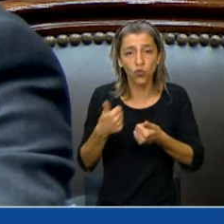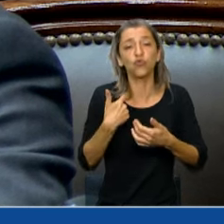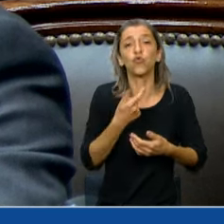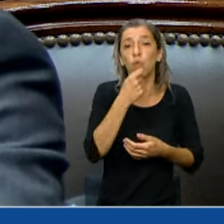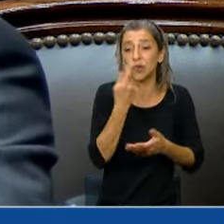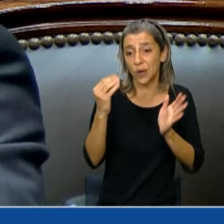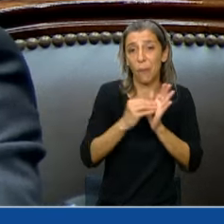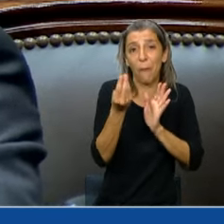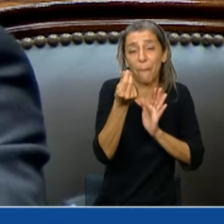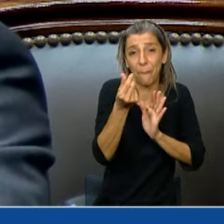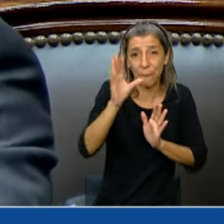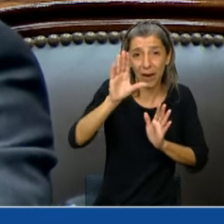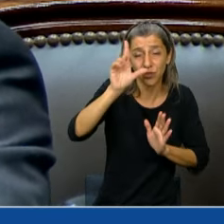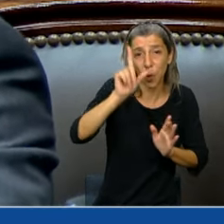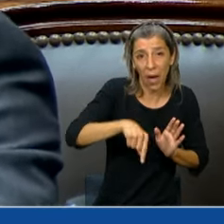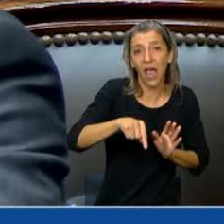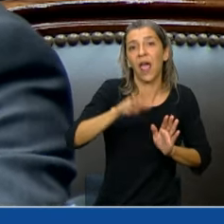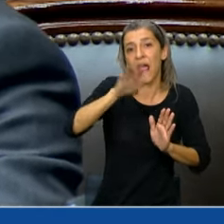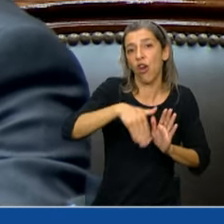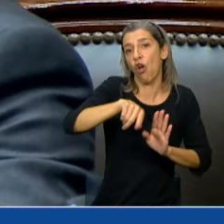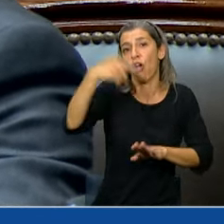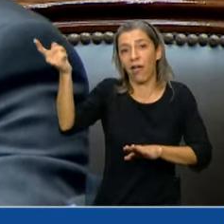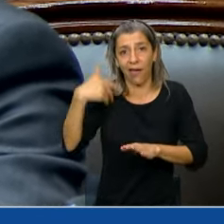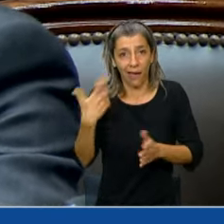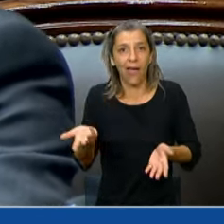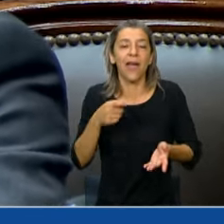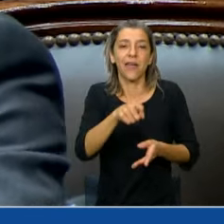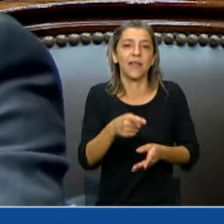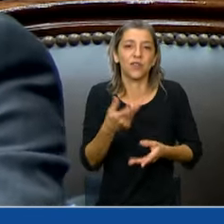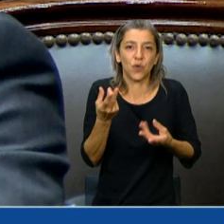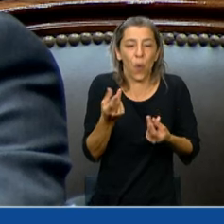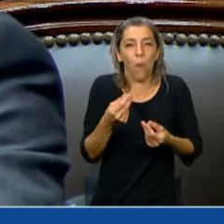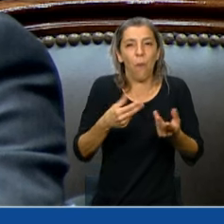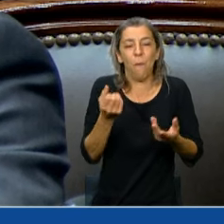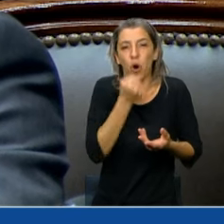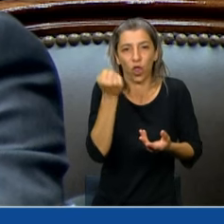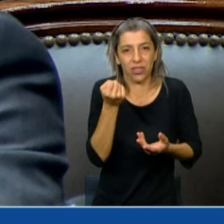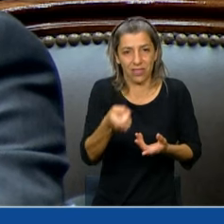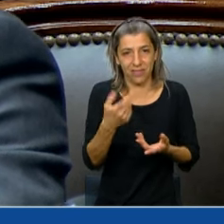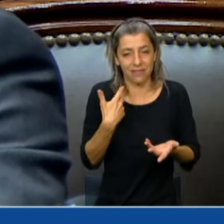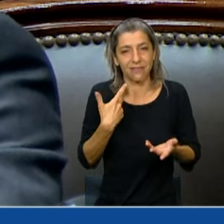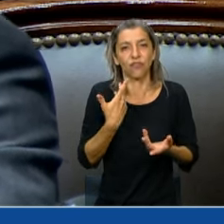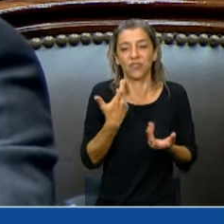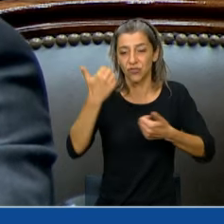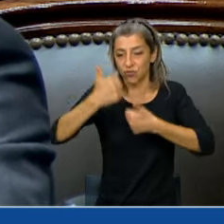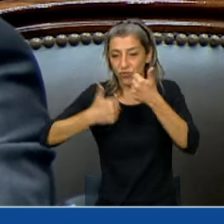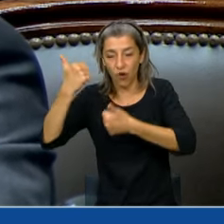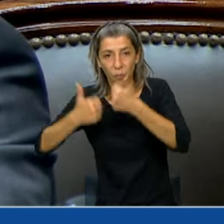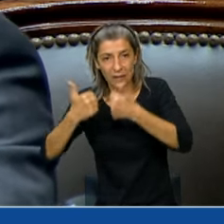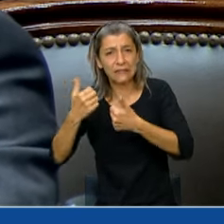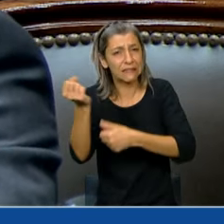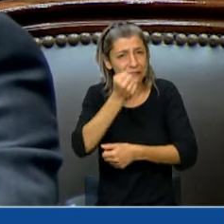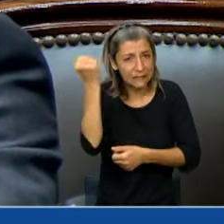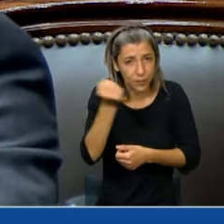calidad la competencia no genera crisis pongamos la competencia como el caballo del